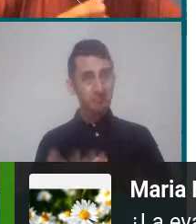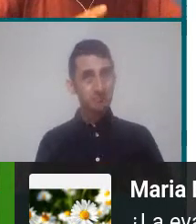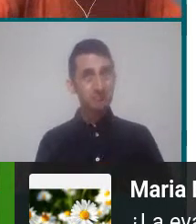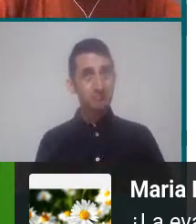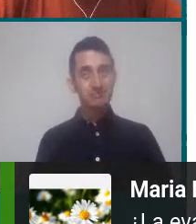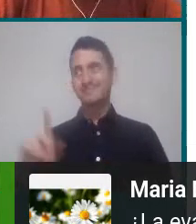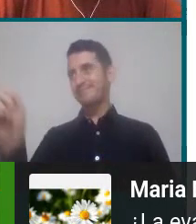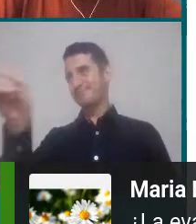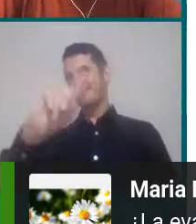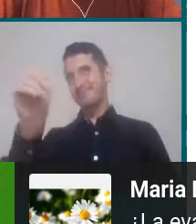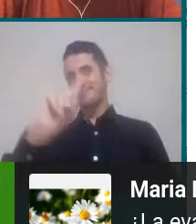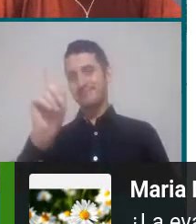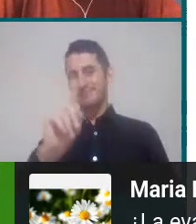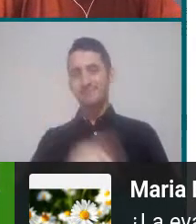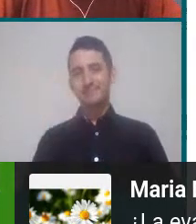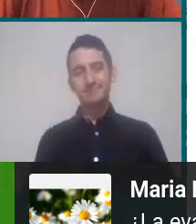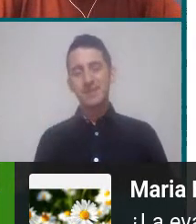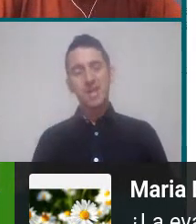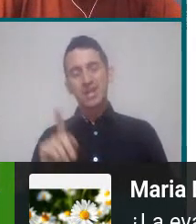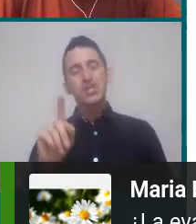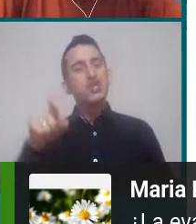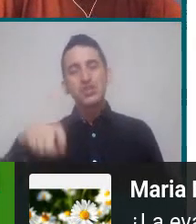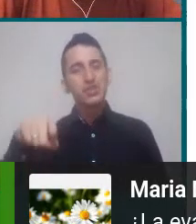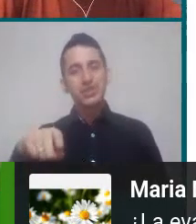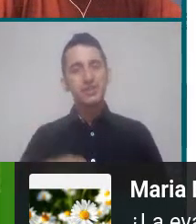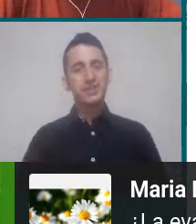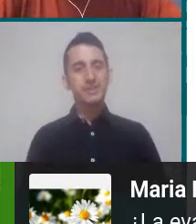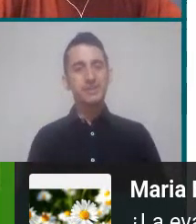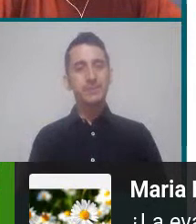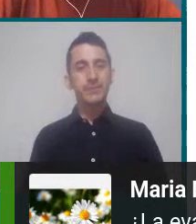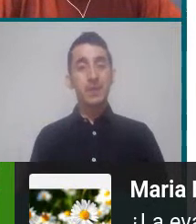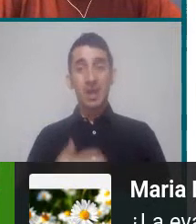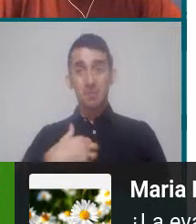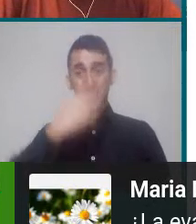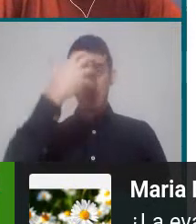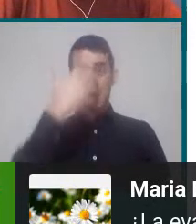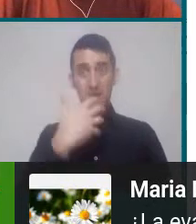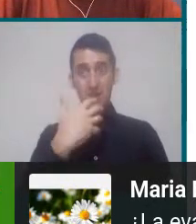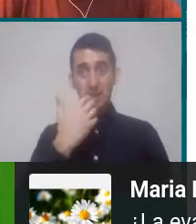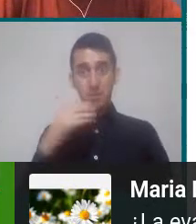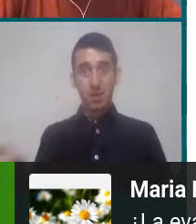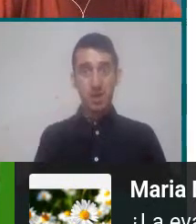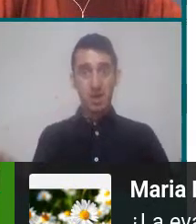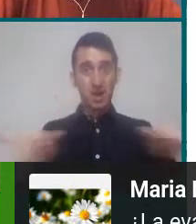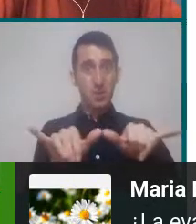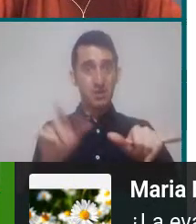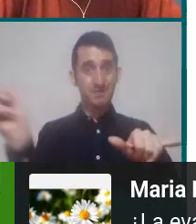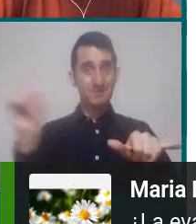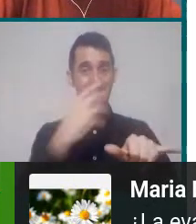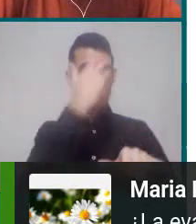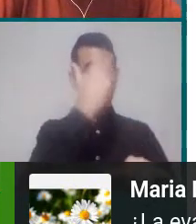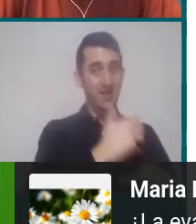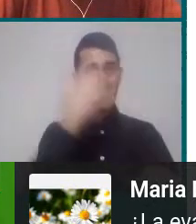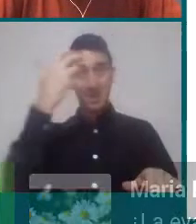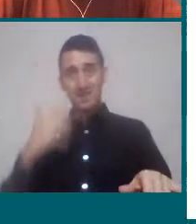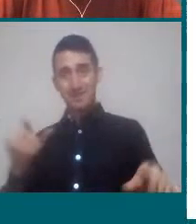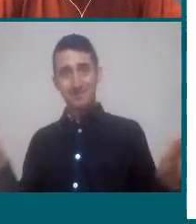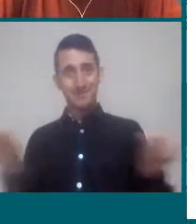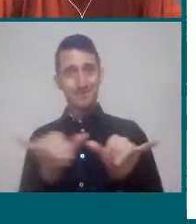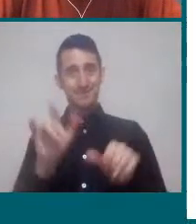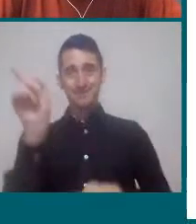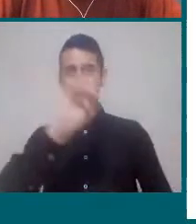No debería de ser. Yo evalúo exactamente igual en un contexto que en otro. Lo único que aquí es un espacio más